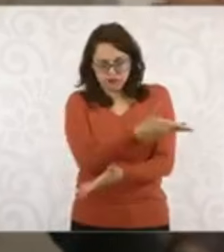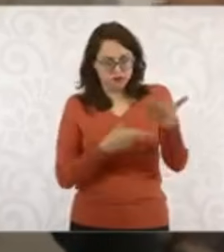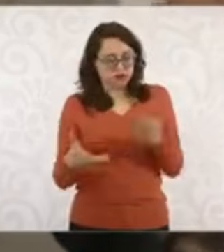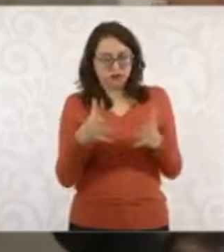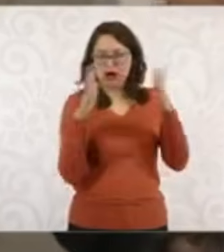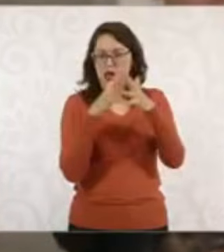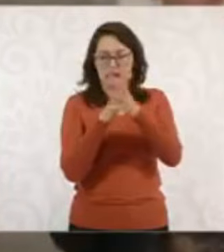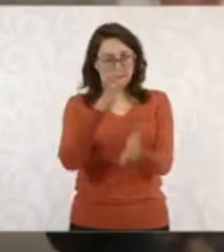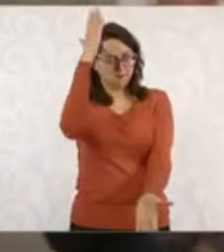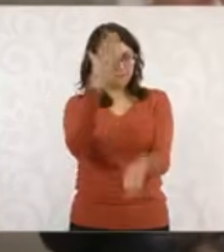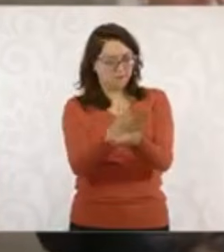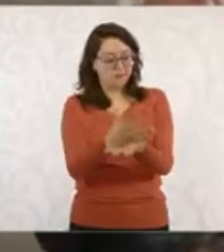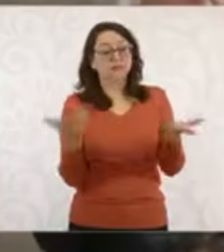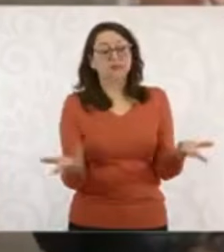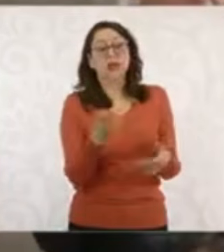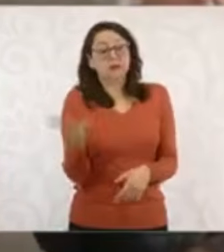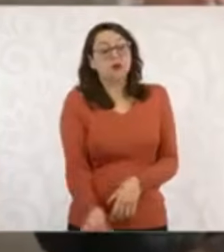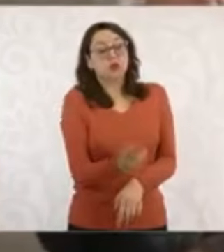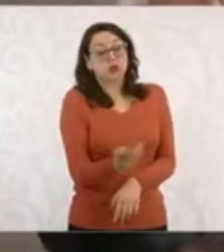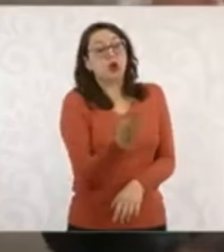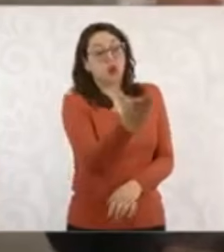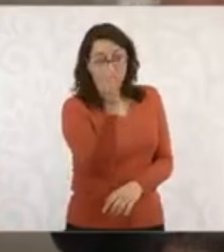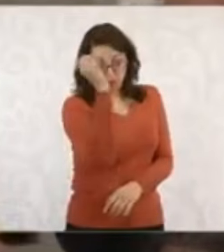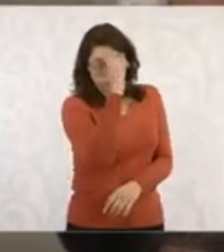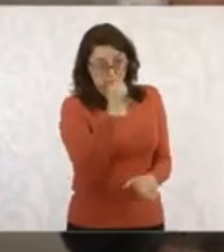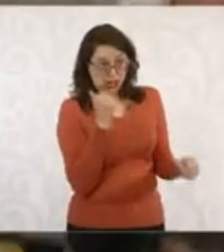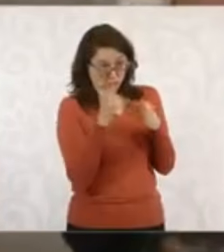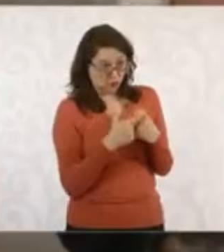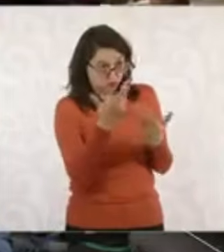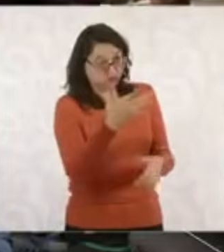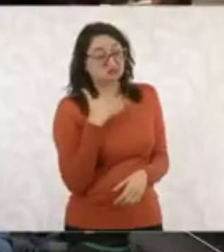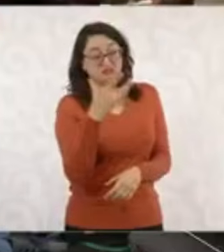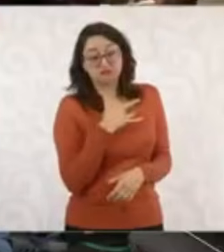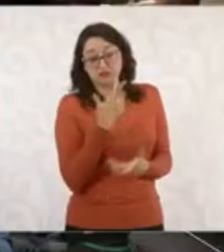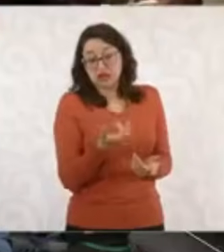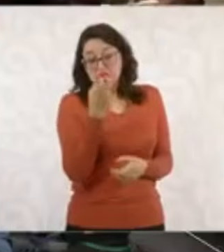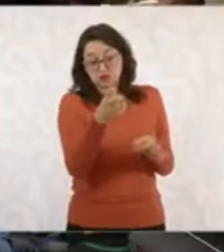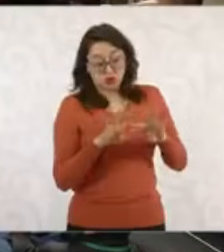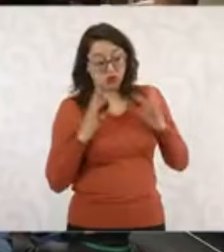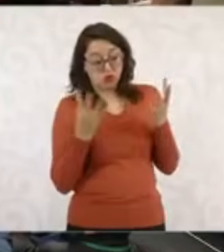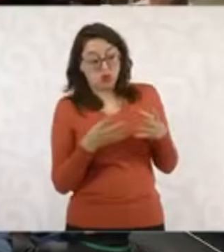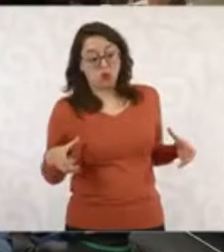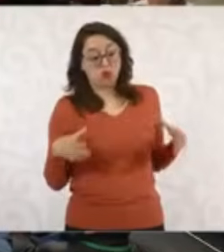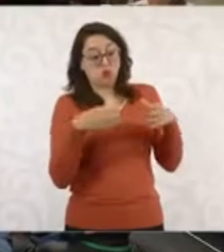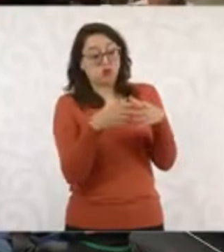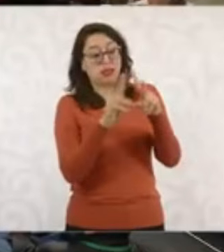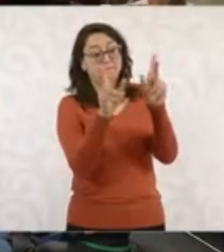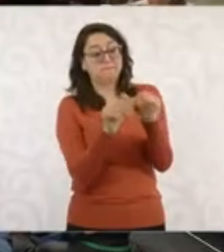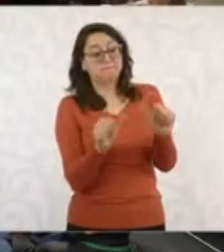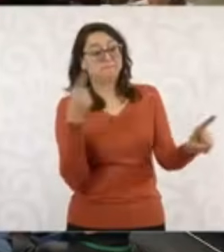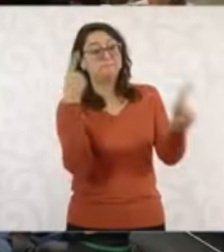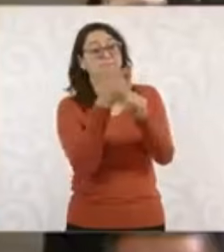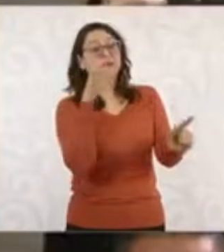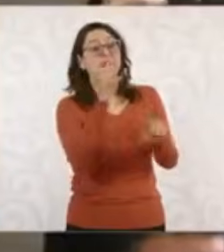fuego. Y preguntarle también su postura, si tiene alguna opinión respecto a cómo tendría que establecerse, puesto que se menciona que